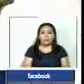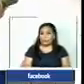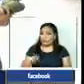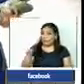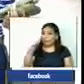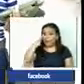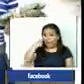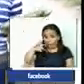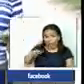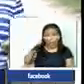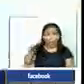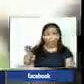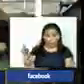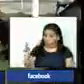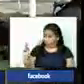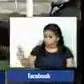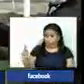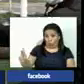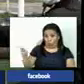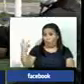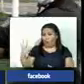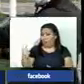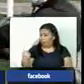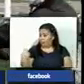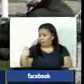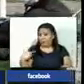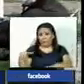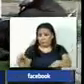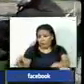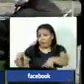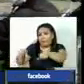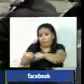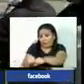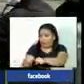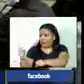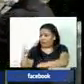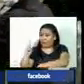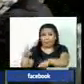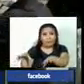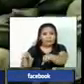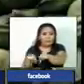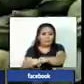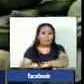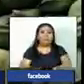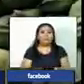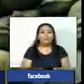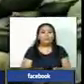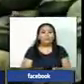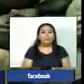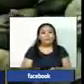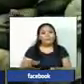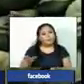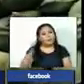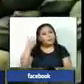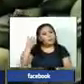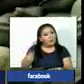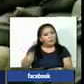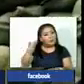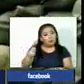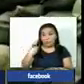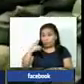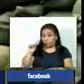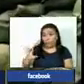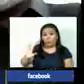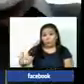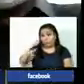Aquí un ejemplo. Una pareja de jóvenes recién acompañados. Hace unos días, sus